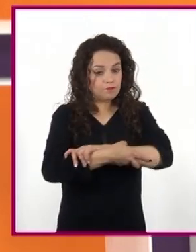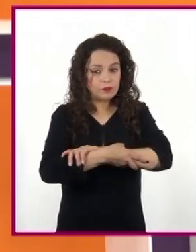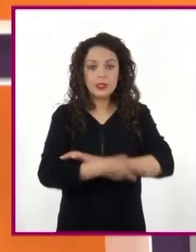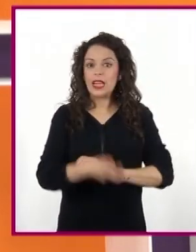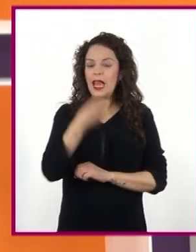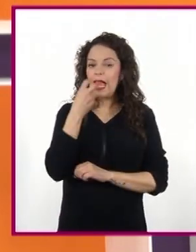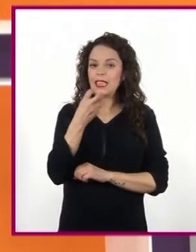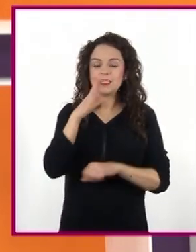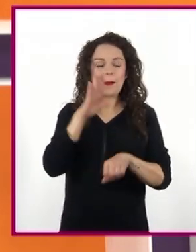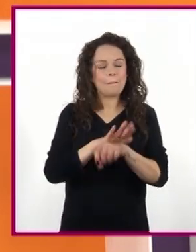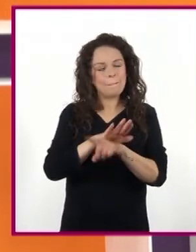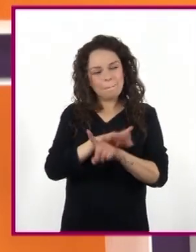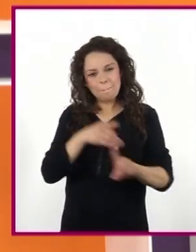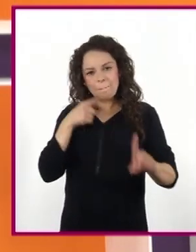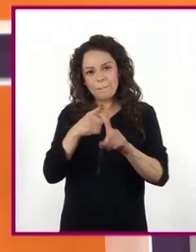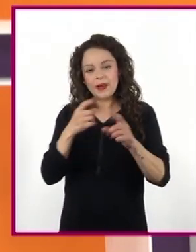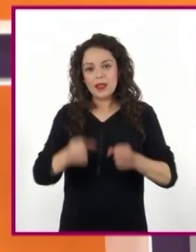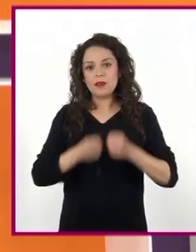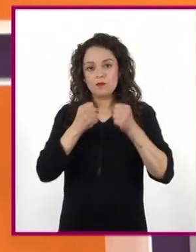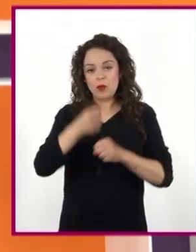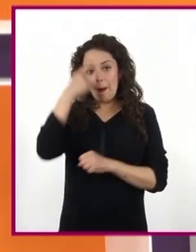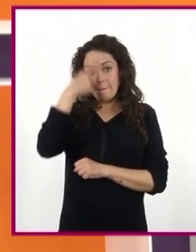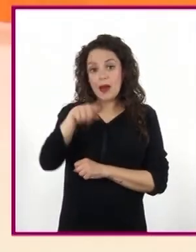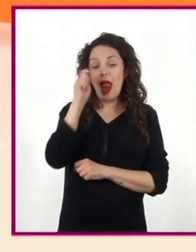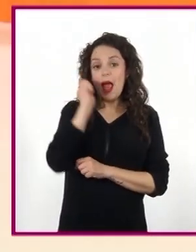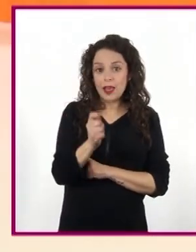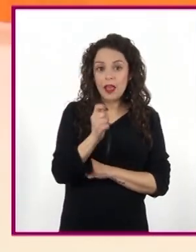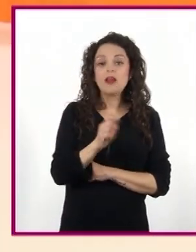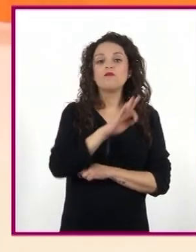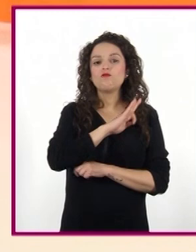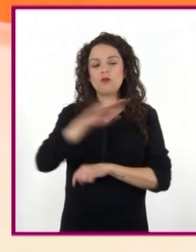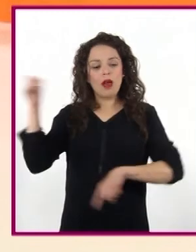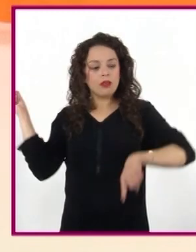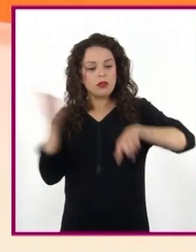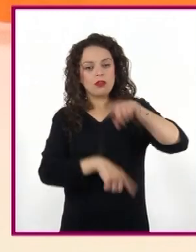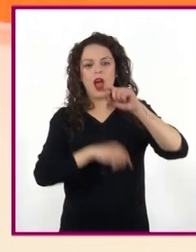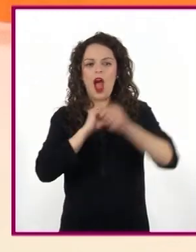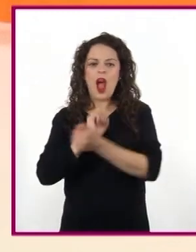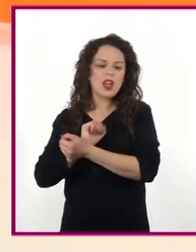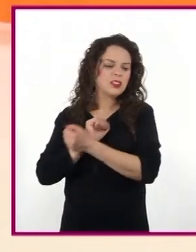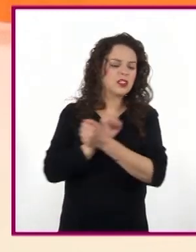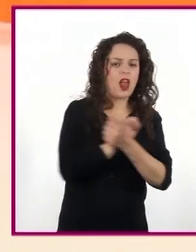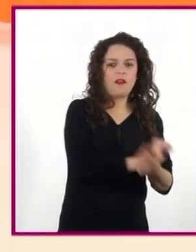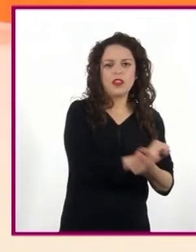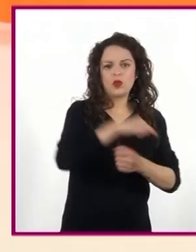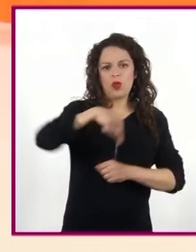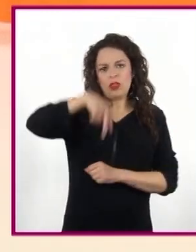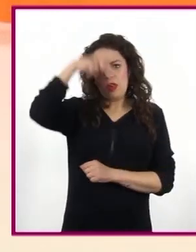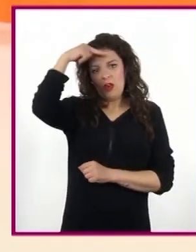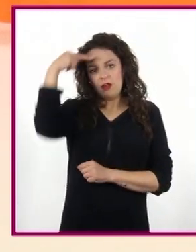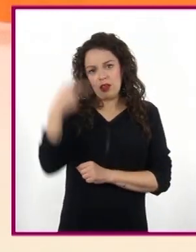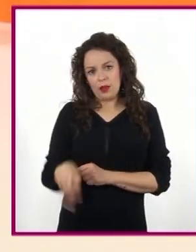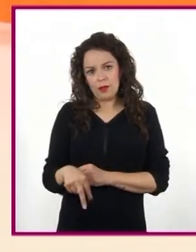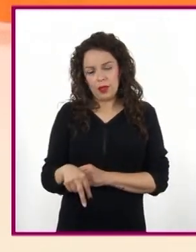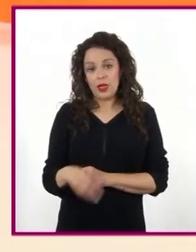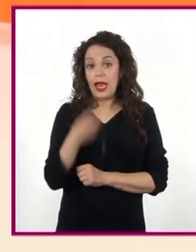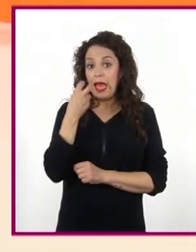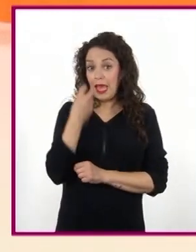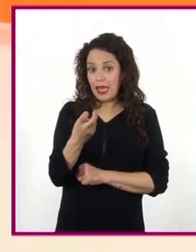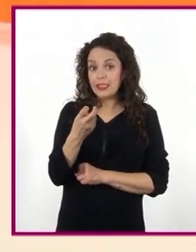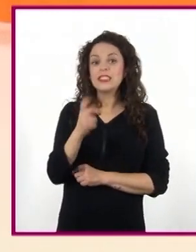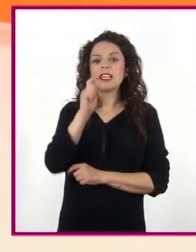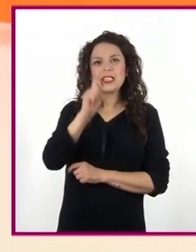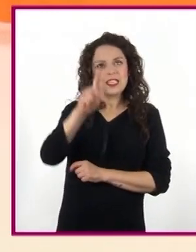motor principal para abolir la esclavitud en la Nueva España. Este fue el espíritu que guió la conducta de Miguel